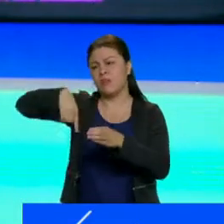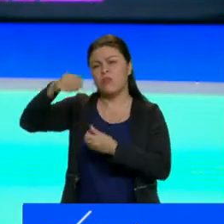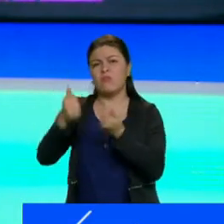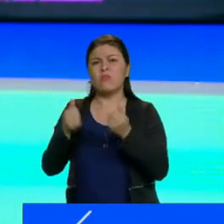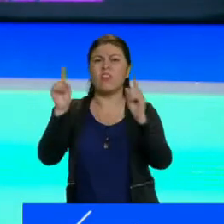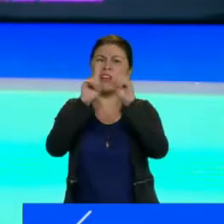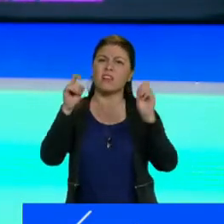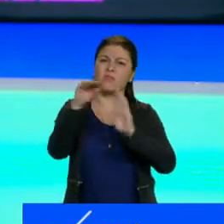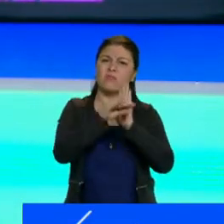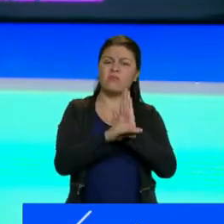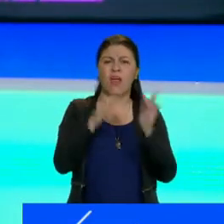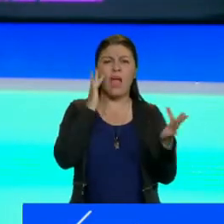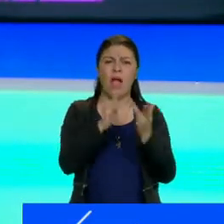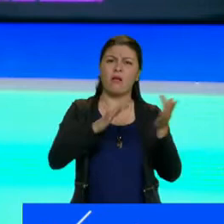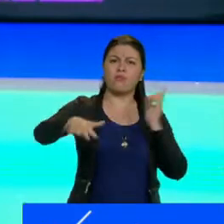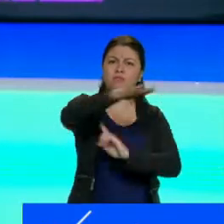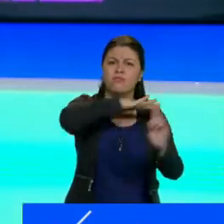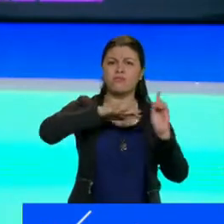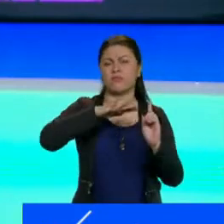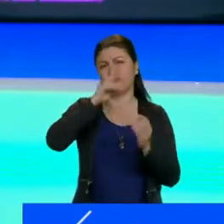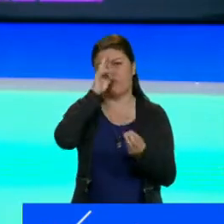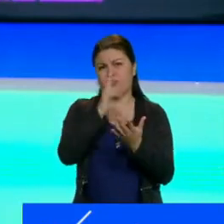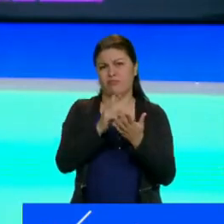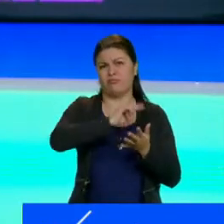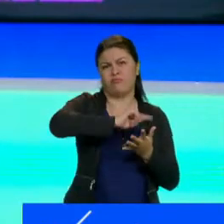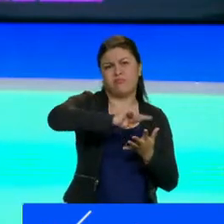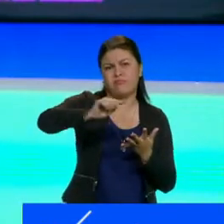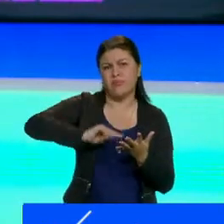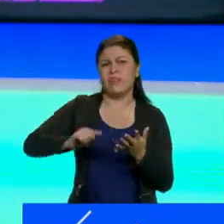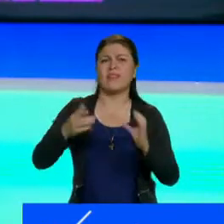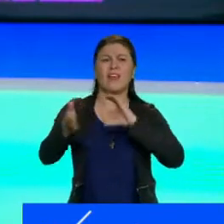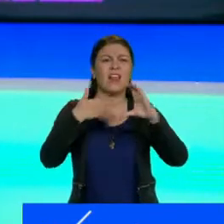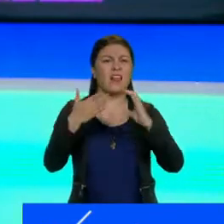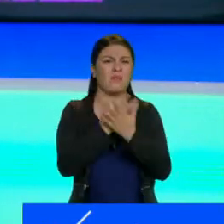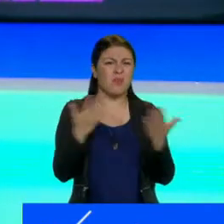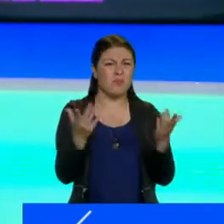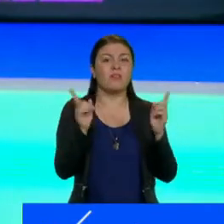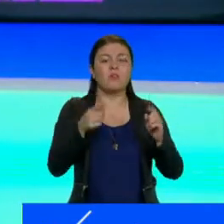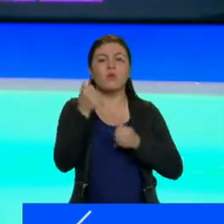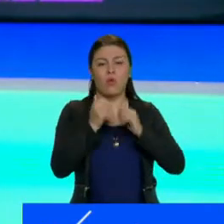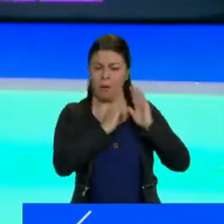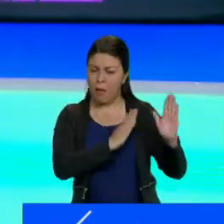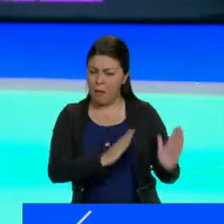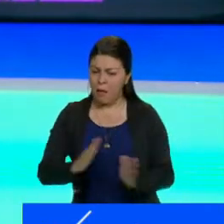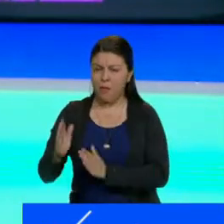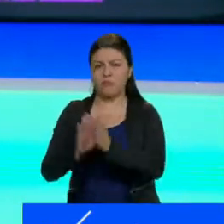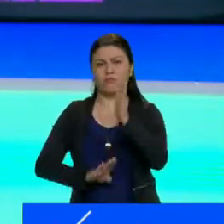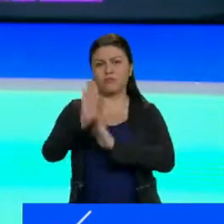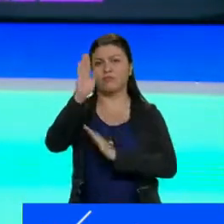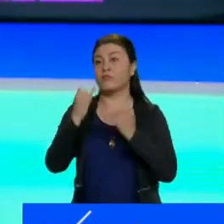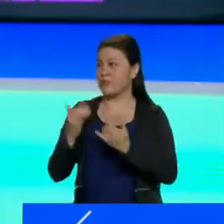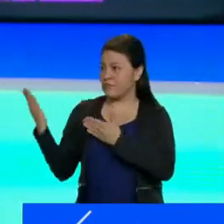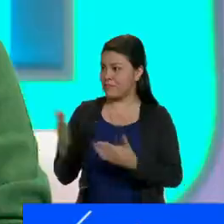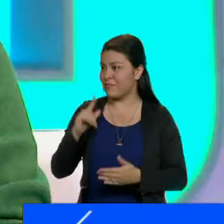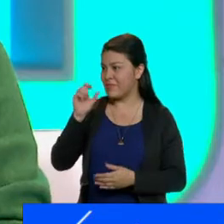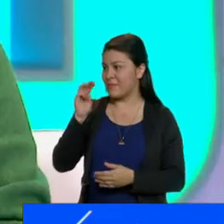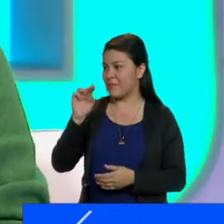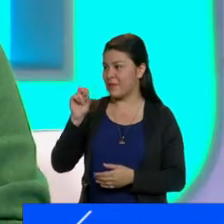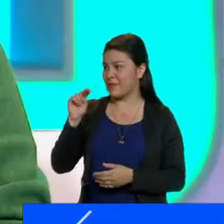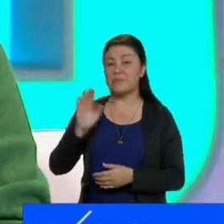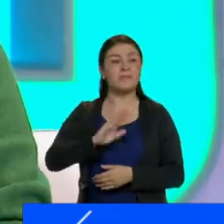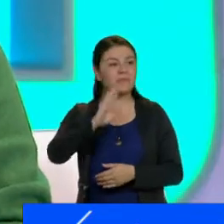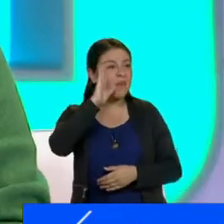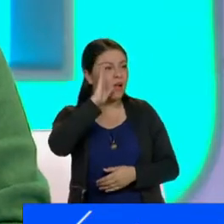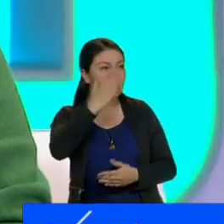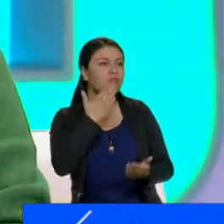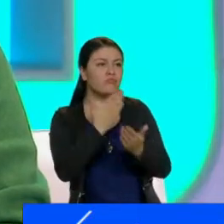política ambiental, con la biodiversidad, con el cambio climático y con la planeación, los planes de desarrollo. Jimena, bienvenida. Hola, Claudia. Muchas